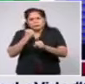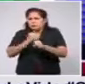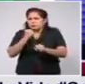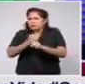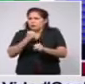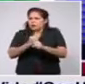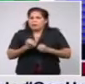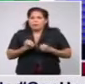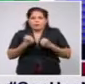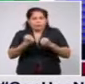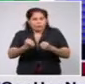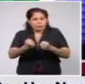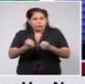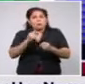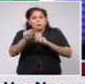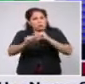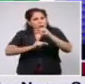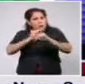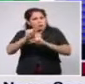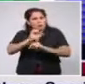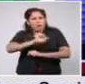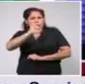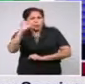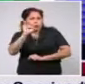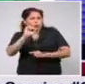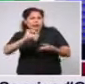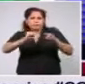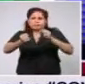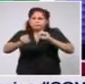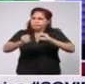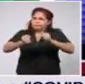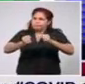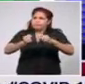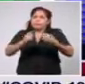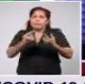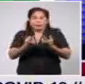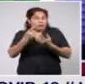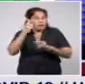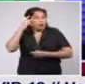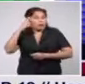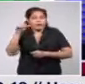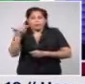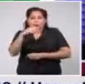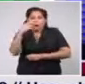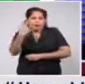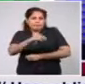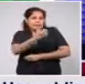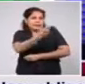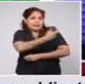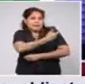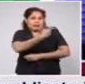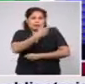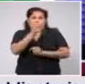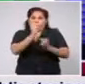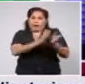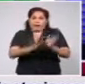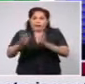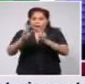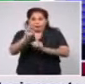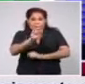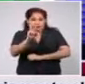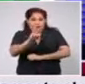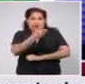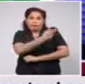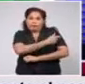se avanza en el ensayo vacunal, la fase número 3 del ensayo vacunal